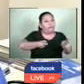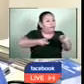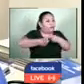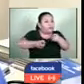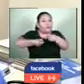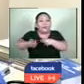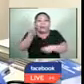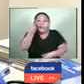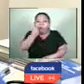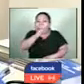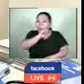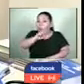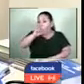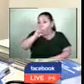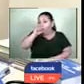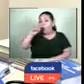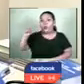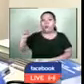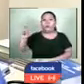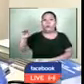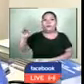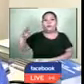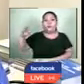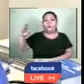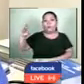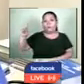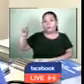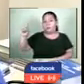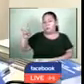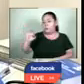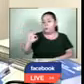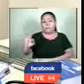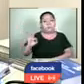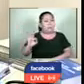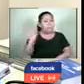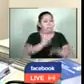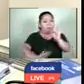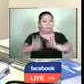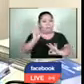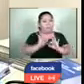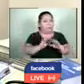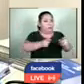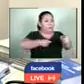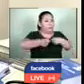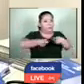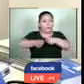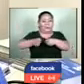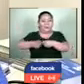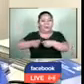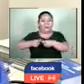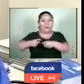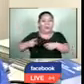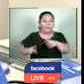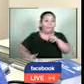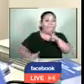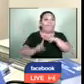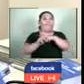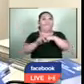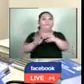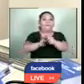la tuberculosis a nivel mundial había funcionado de forma excelente. Sin embargo, llegó la pandemia